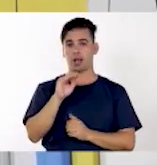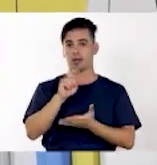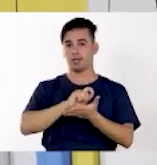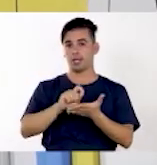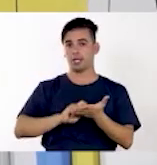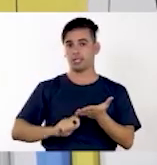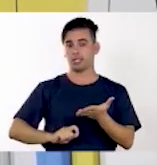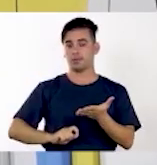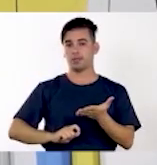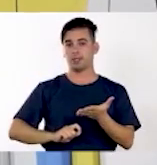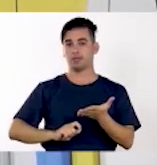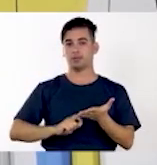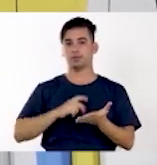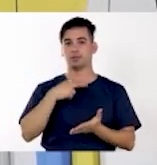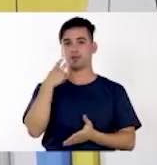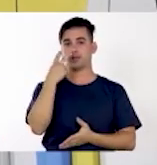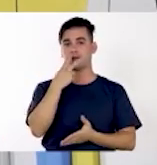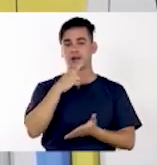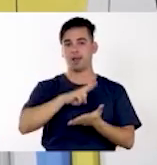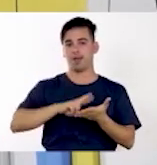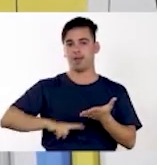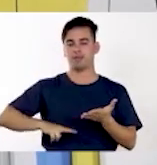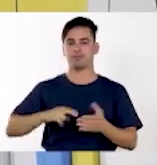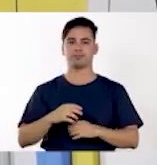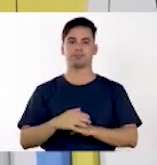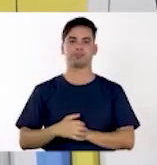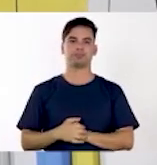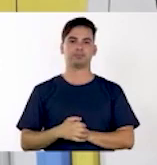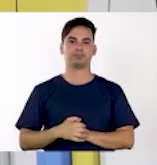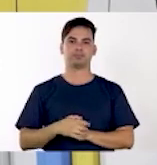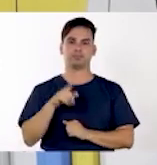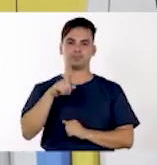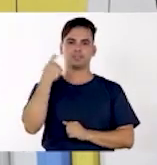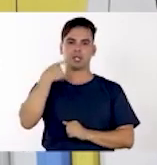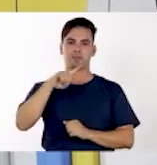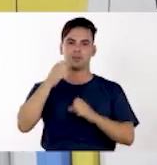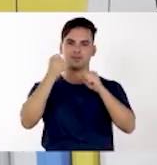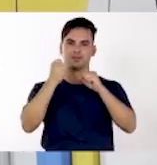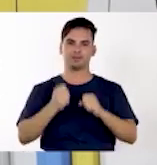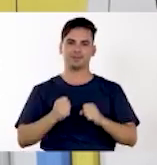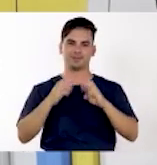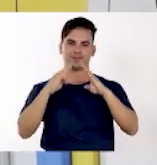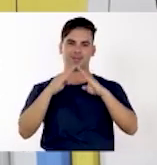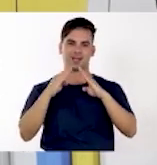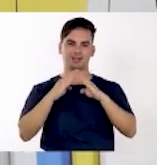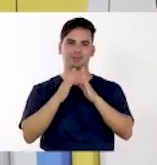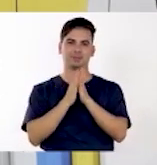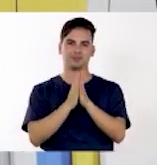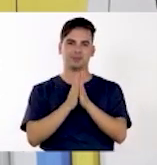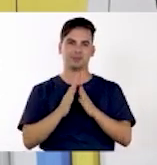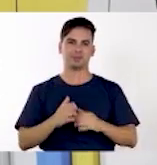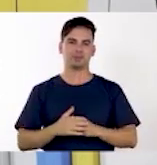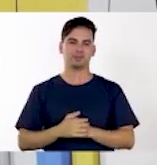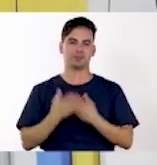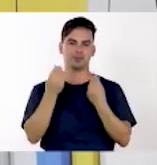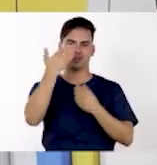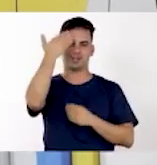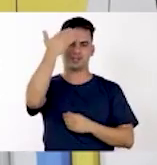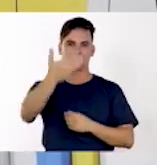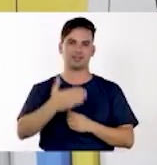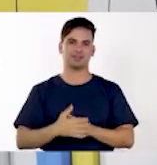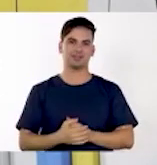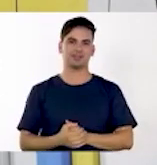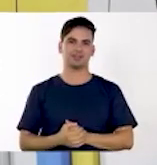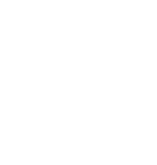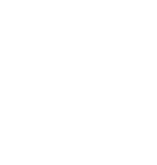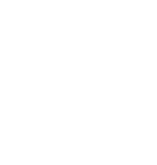leer. Bien, y quedarse en casa. Por favor, muchas gracias.